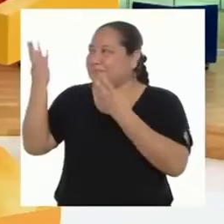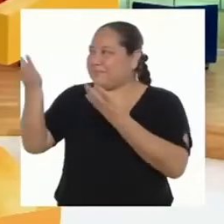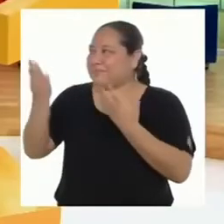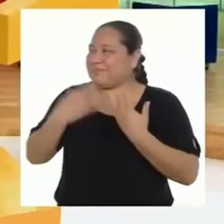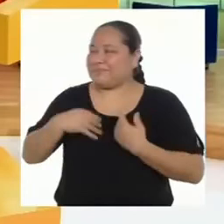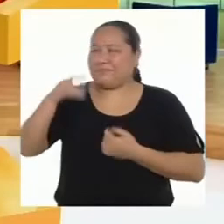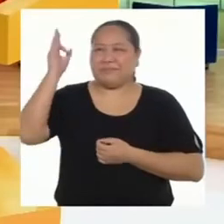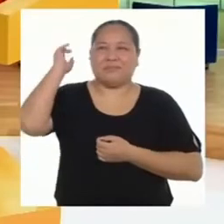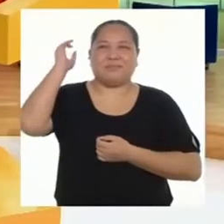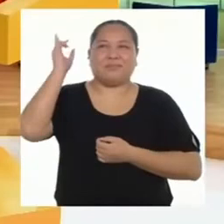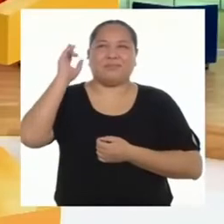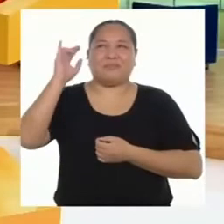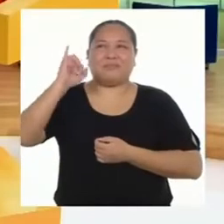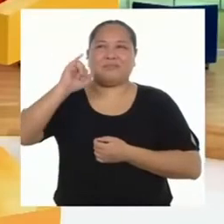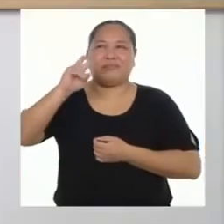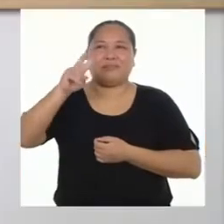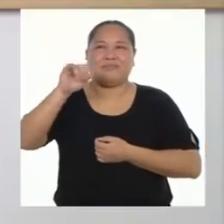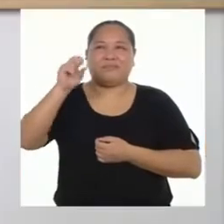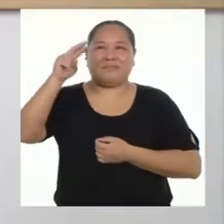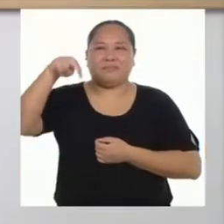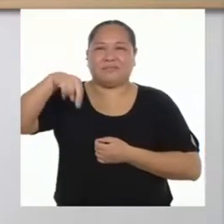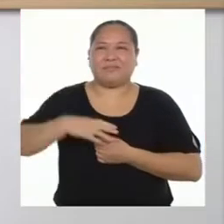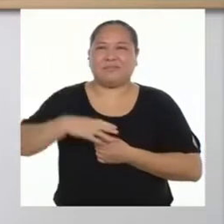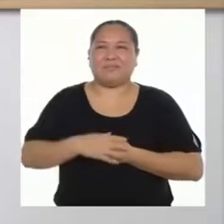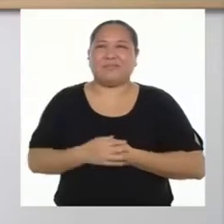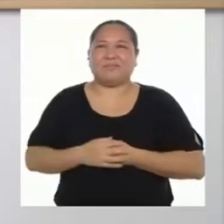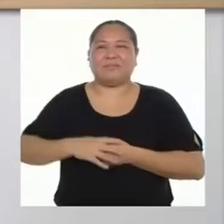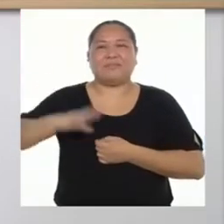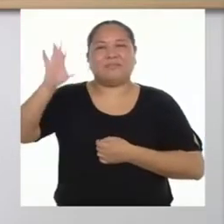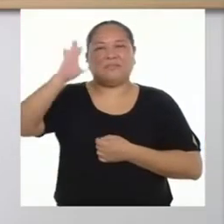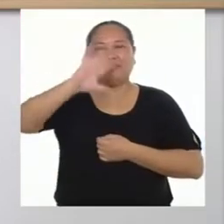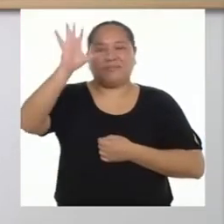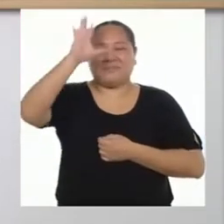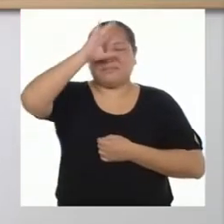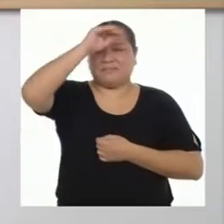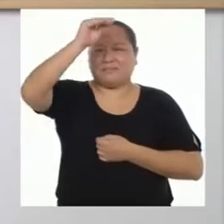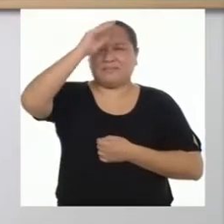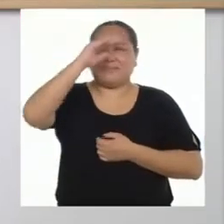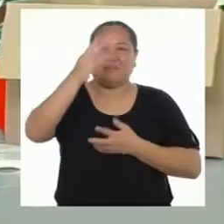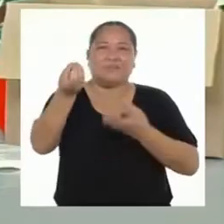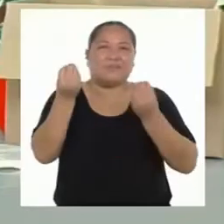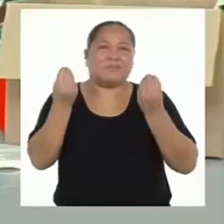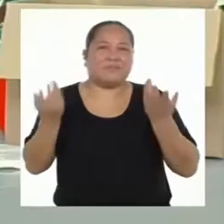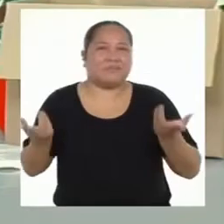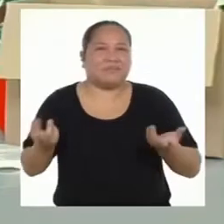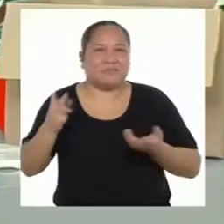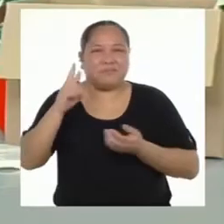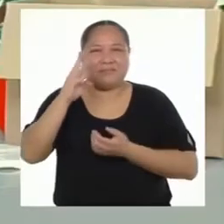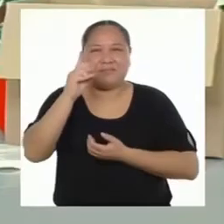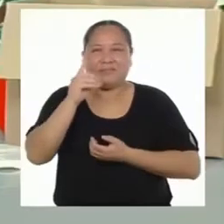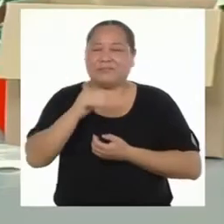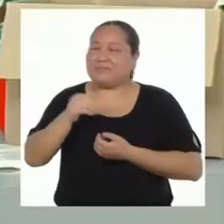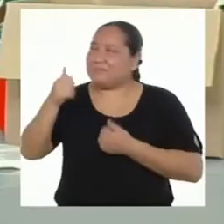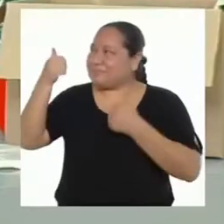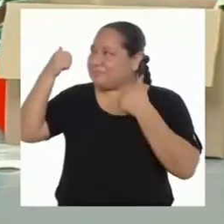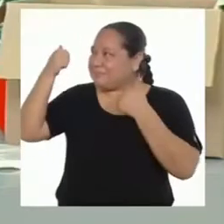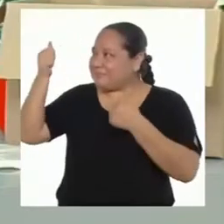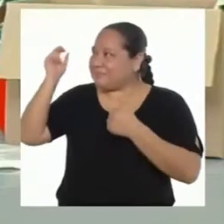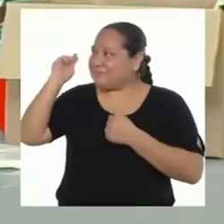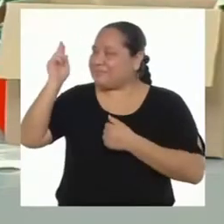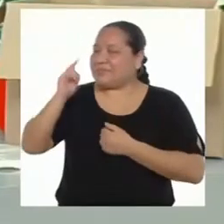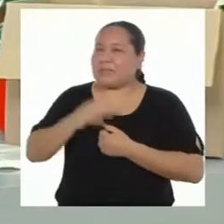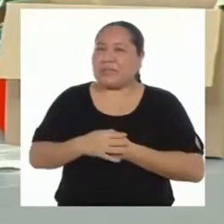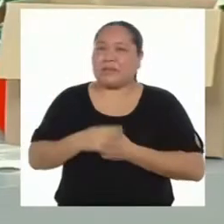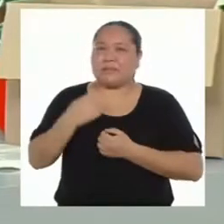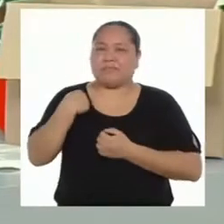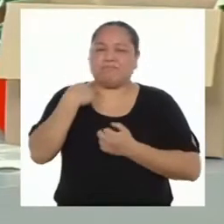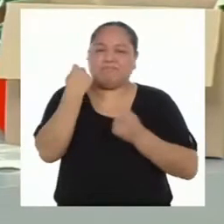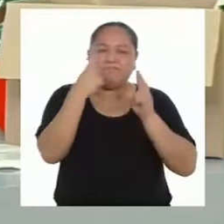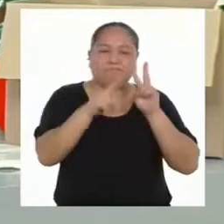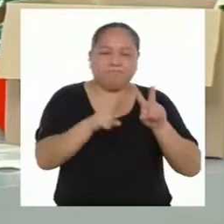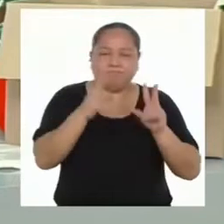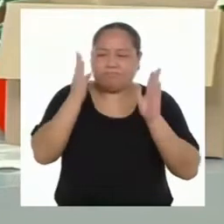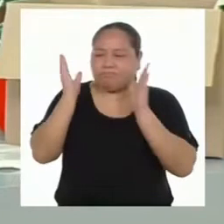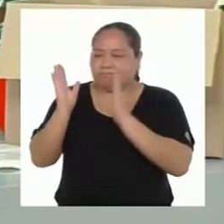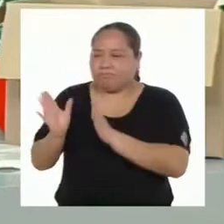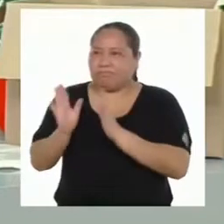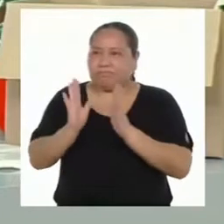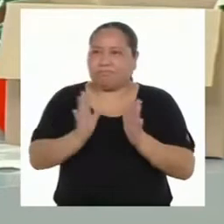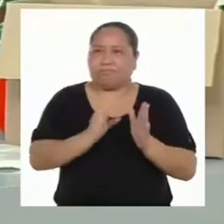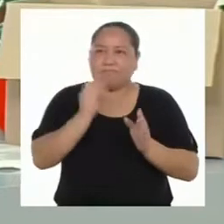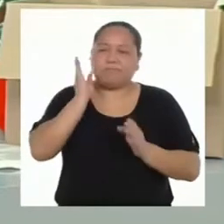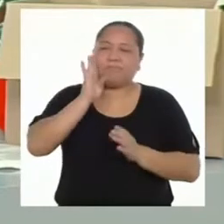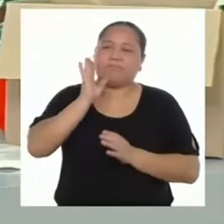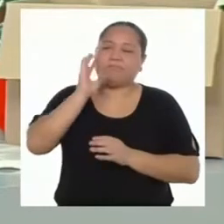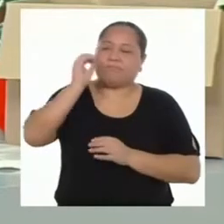Bienvenido, profesor Iván Figueroa. Hola chicas y chicos, ¿qué tal, Rodrigo? Bien, profesor, como verá, estaba ordenando